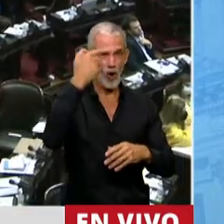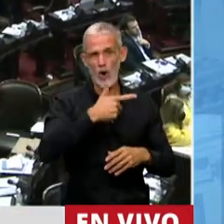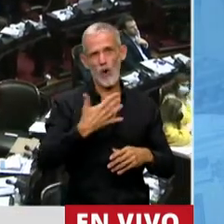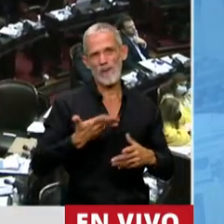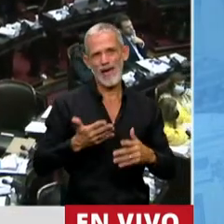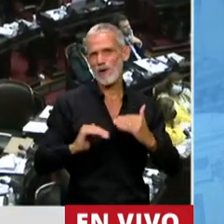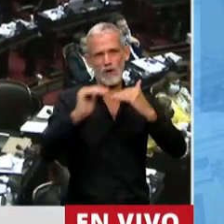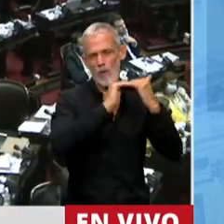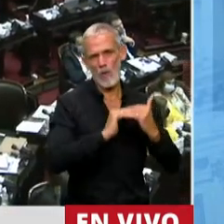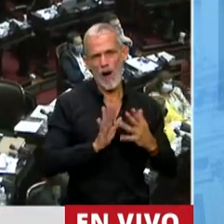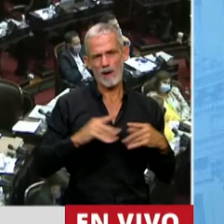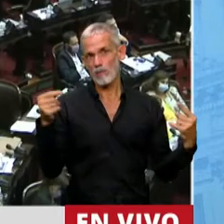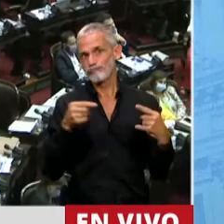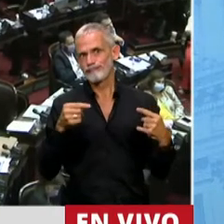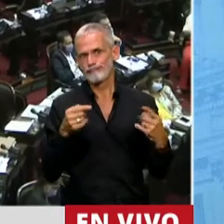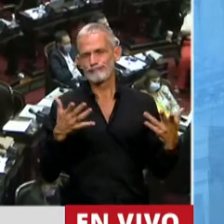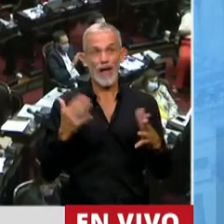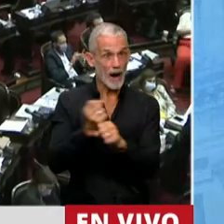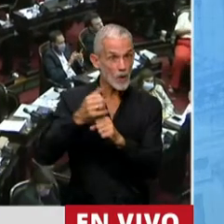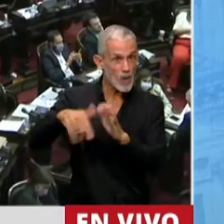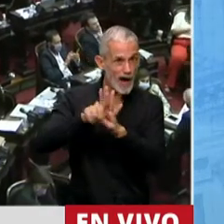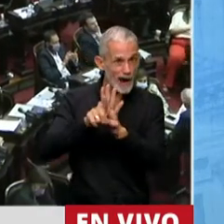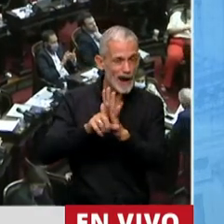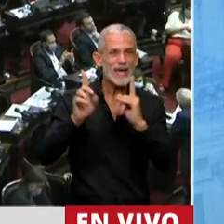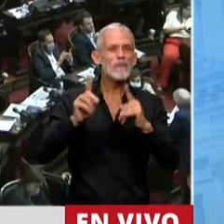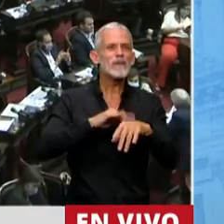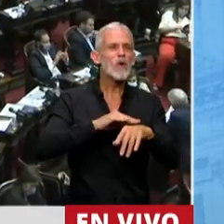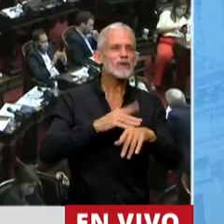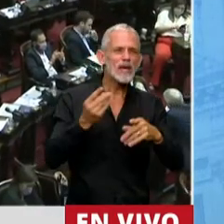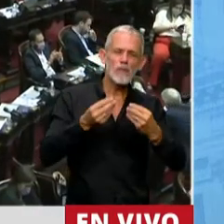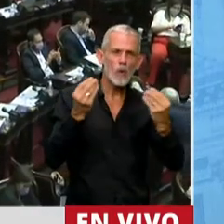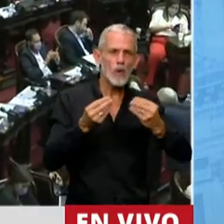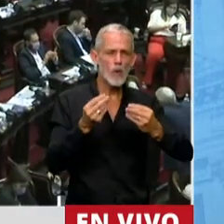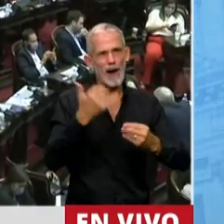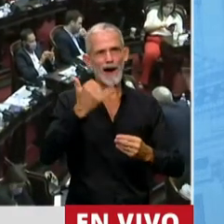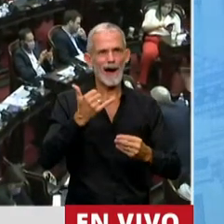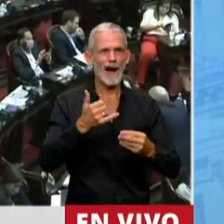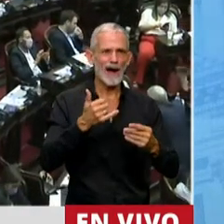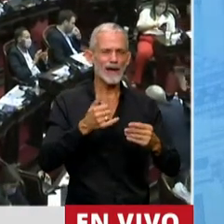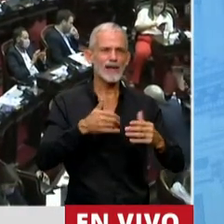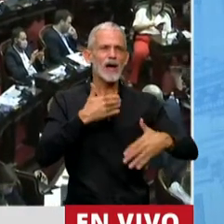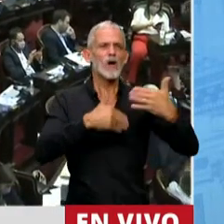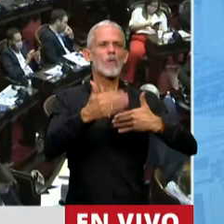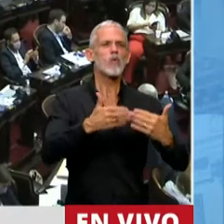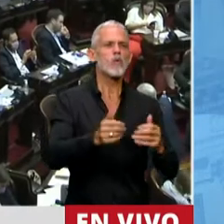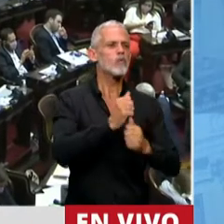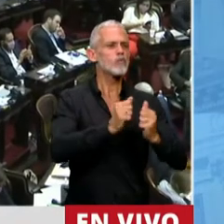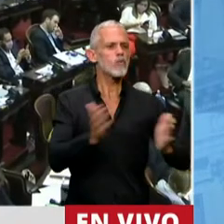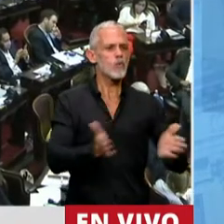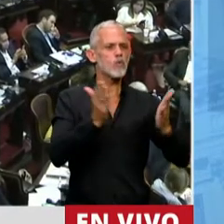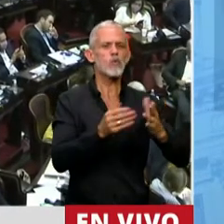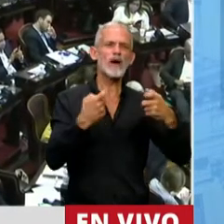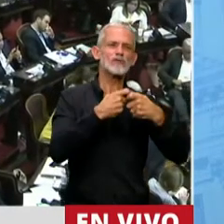una contradicción flagrante que aprobemos esta ley y al mismo tiempo les pongamos palos en la rueda a los emprendedores que quieren constituir